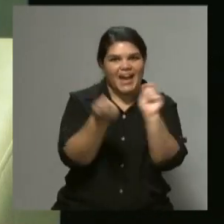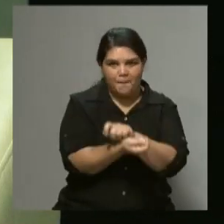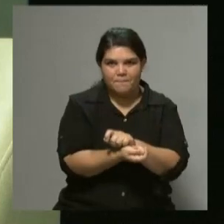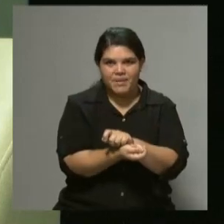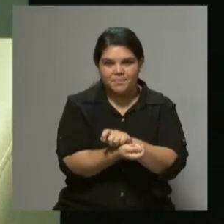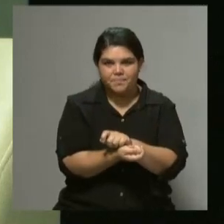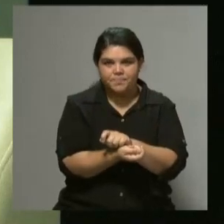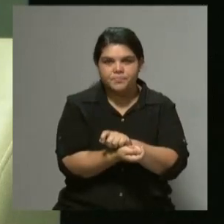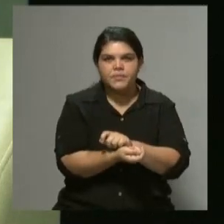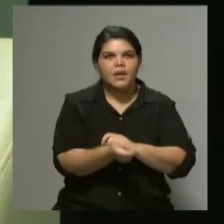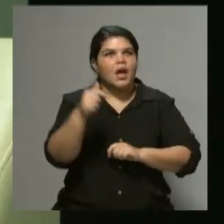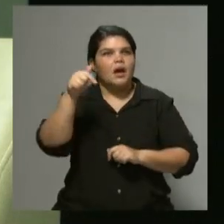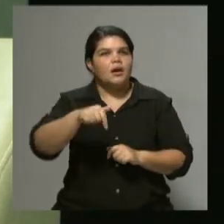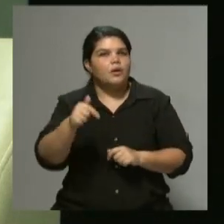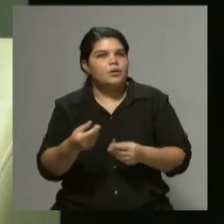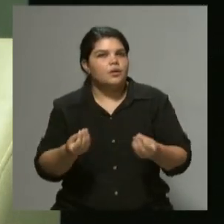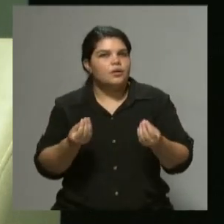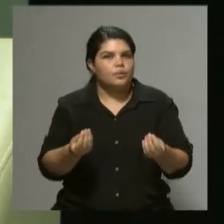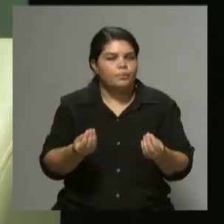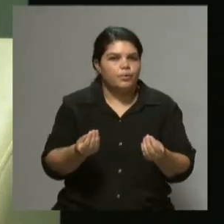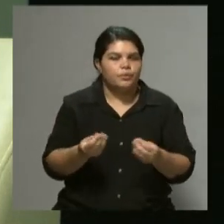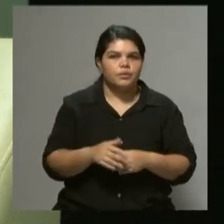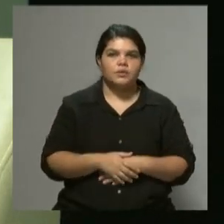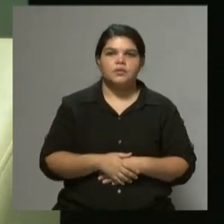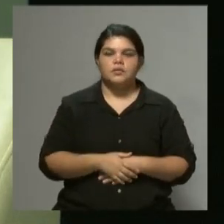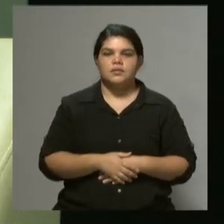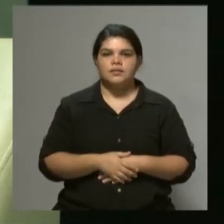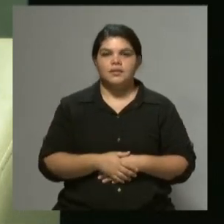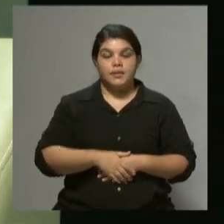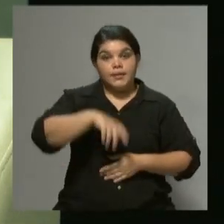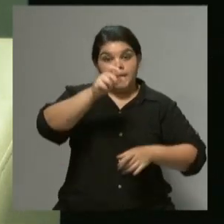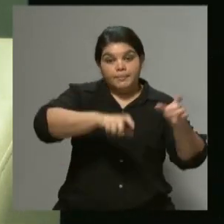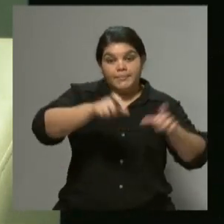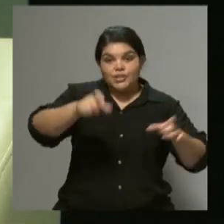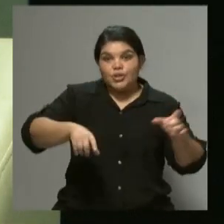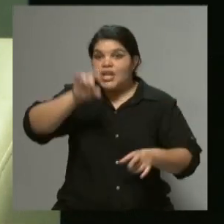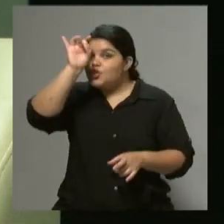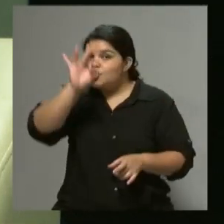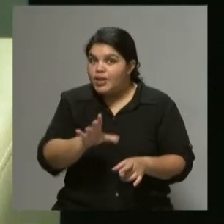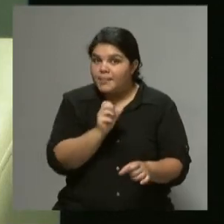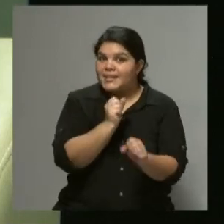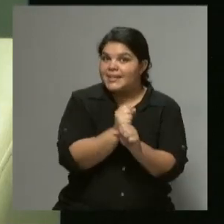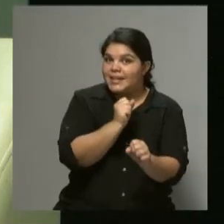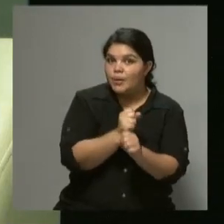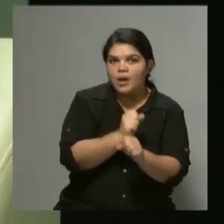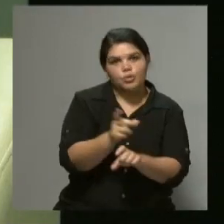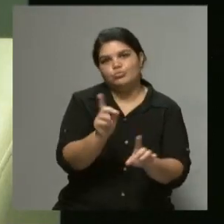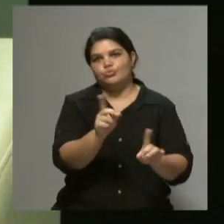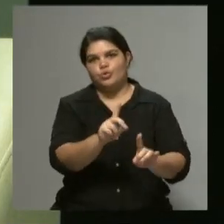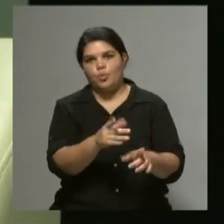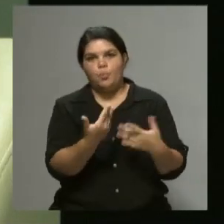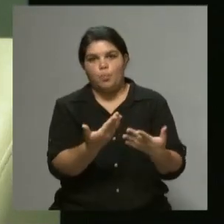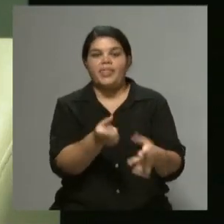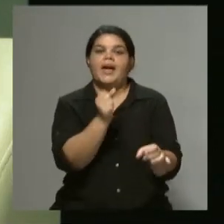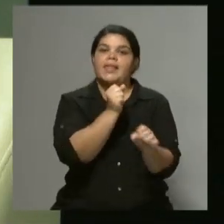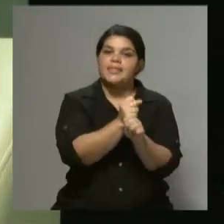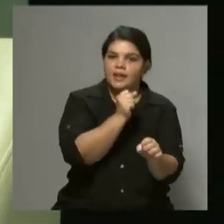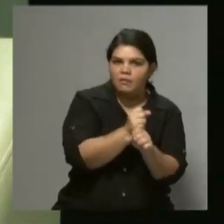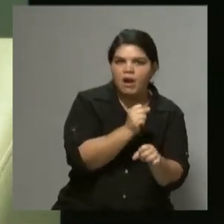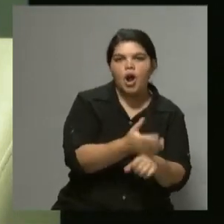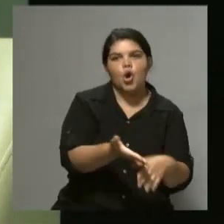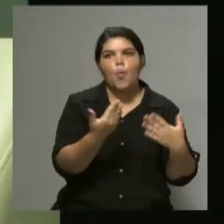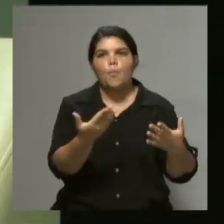valorando mucho más el tema de que la persona no solamente trabaje, sino que también pueda disfrutar de una vida al aire libre,